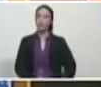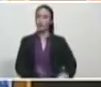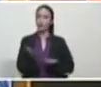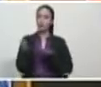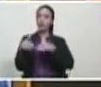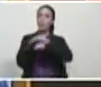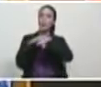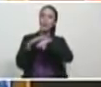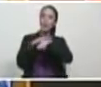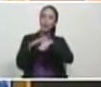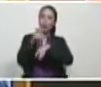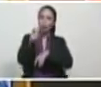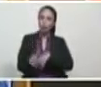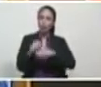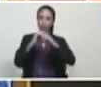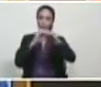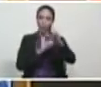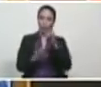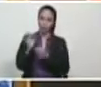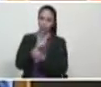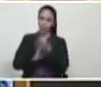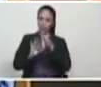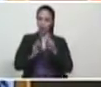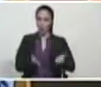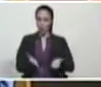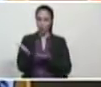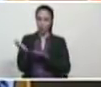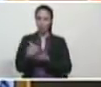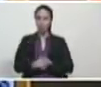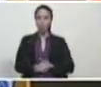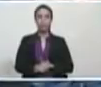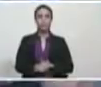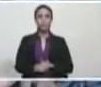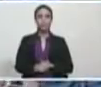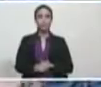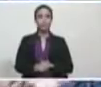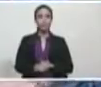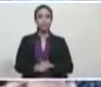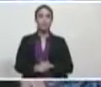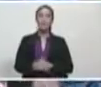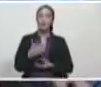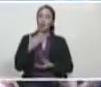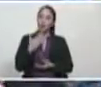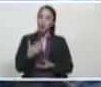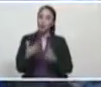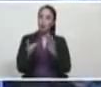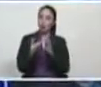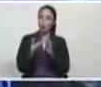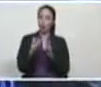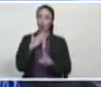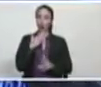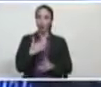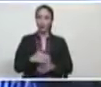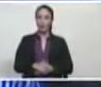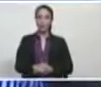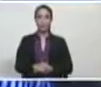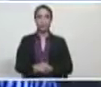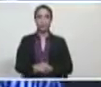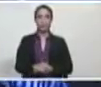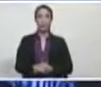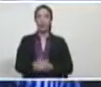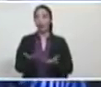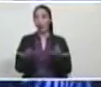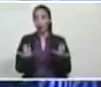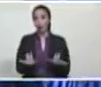al compañero Hipólito Abreu, jefe y presidente del motor automotriz. Muchas gracias, camarada presidente, por esta